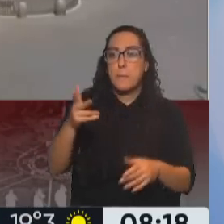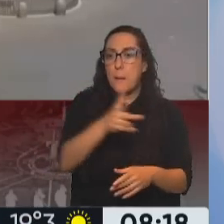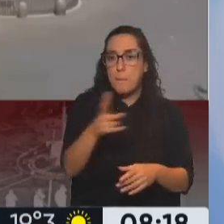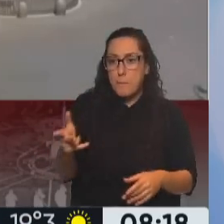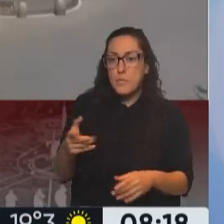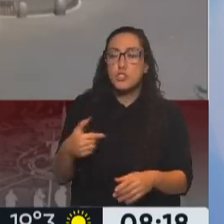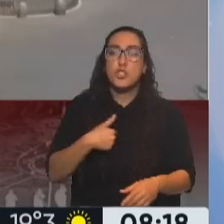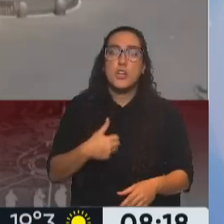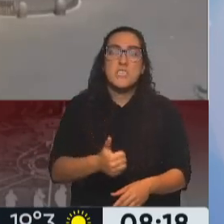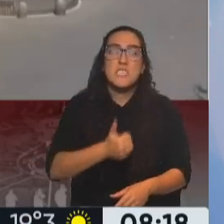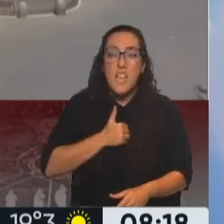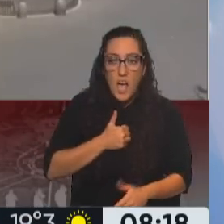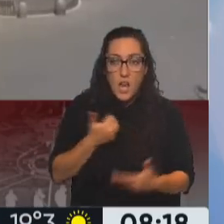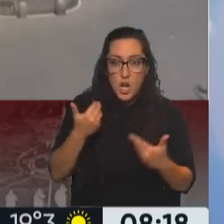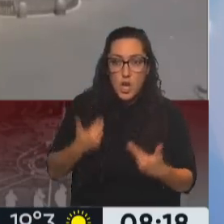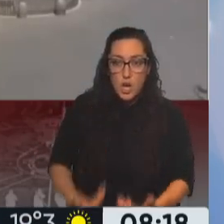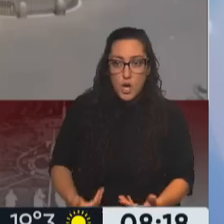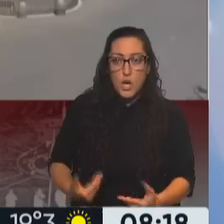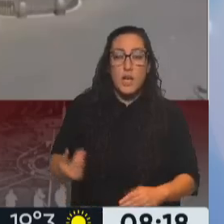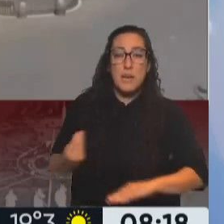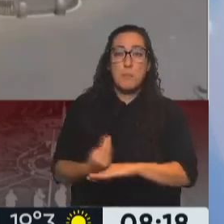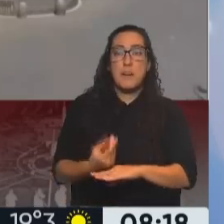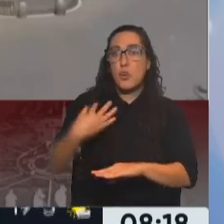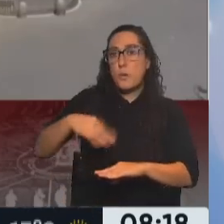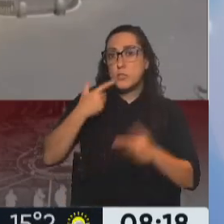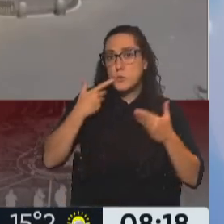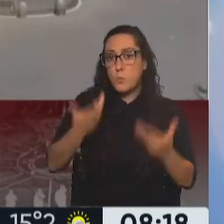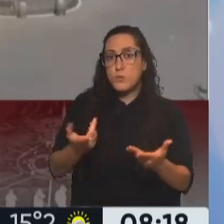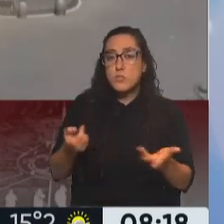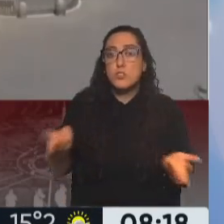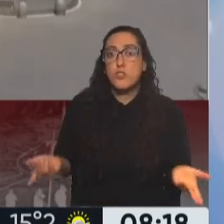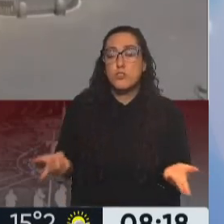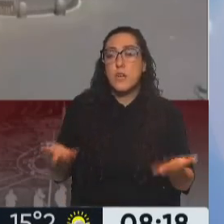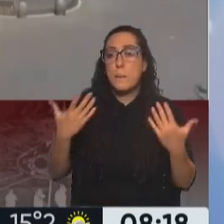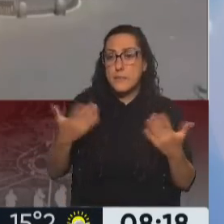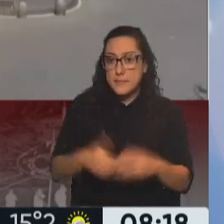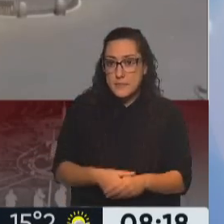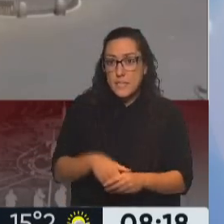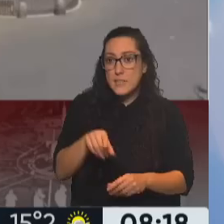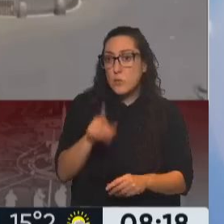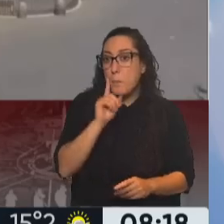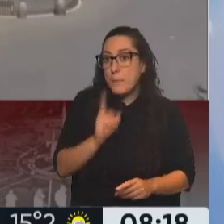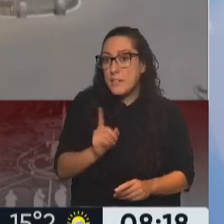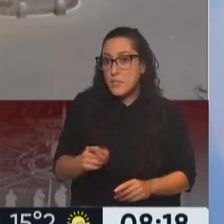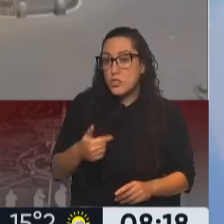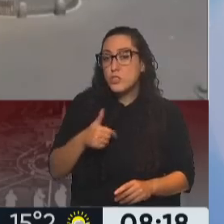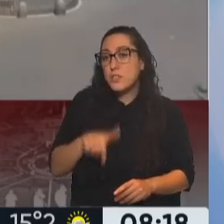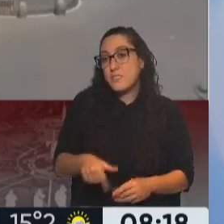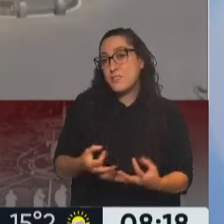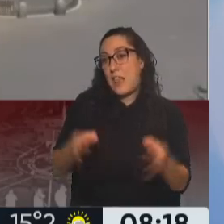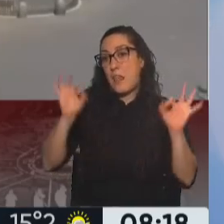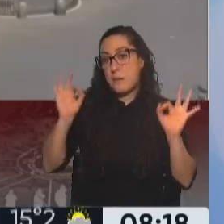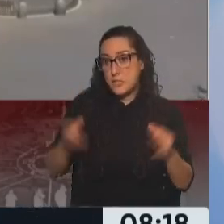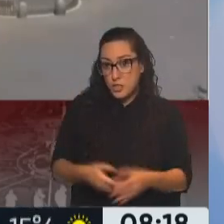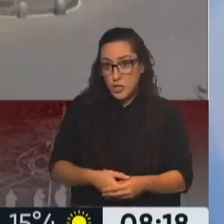soy cristiano. Aquel cargo expresa un deber, este una gracia, aquel indica un peligro, este la salvación.